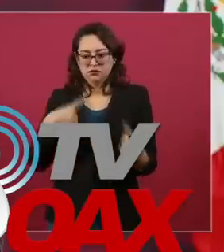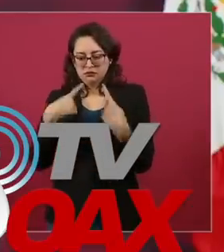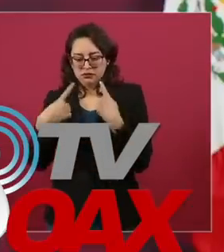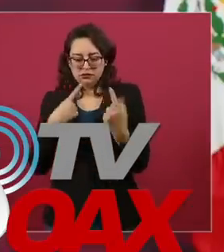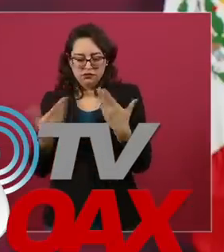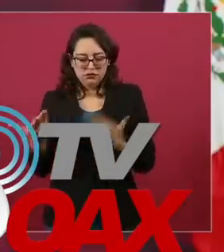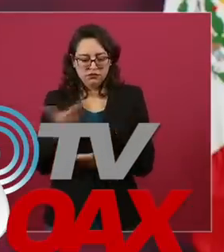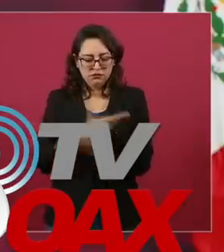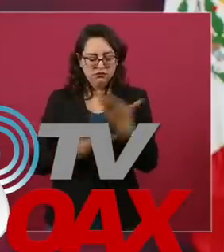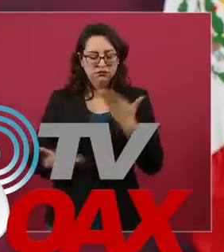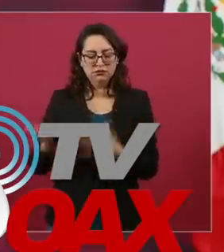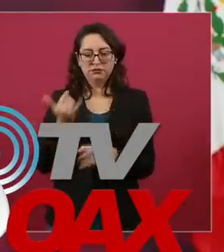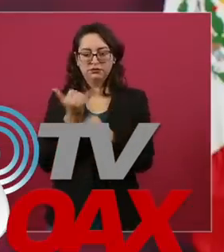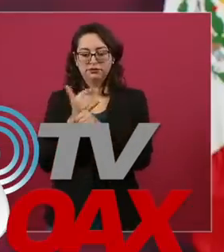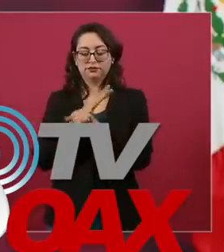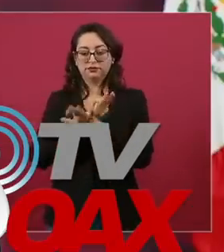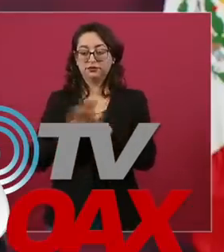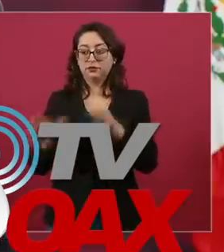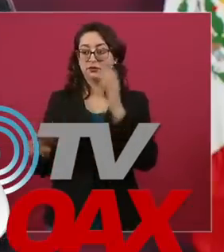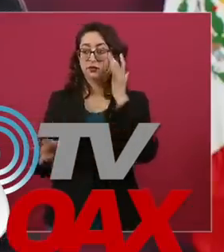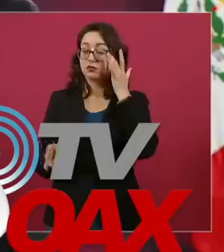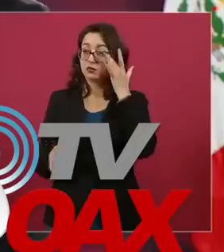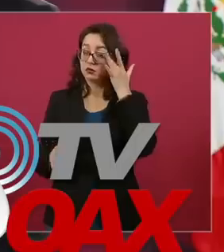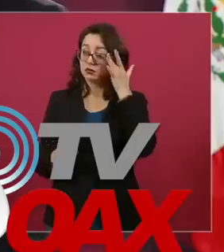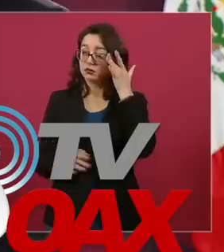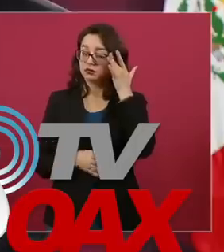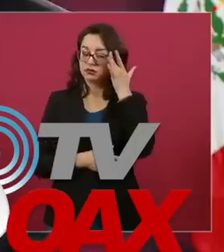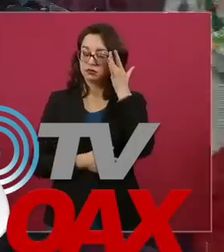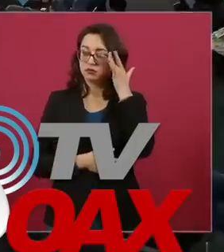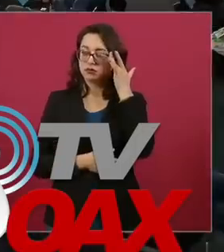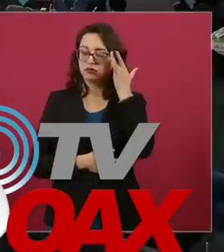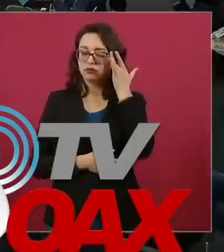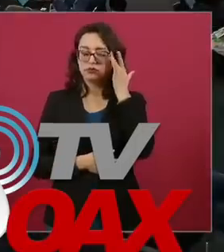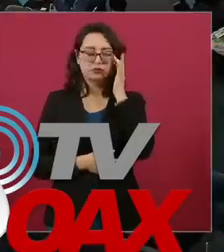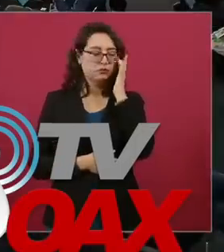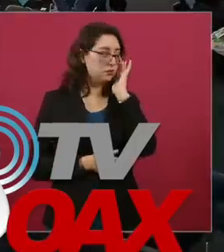informar los que están